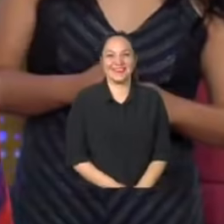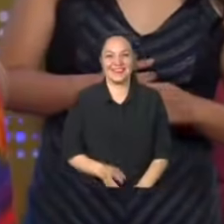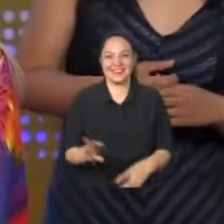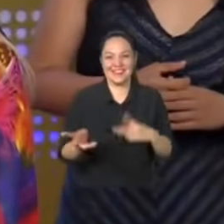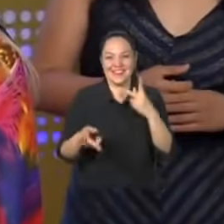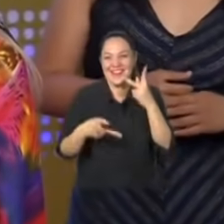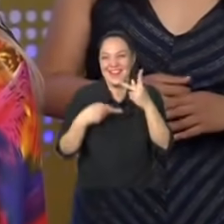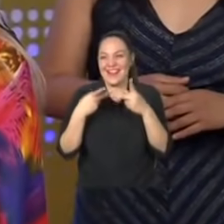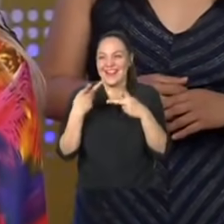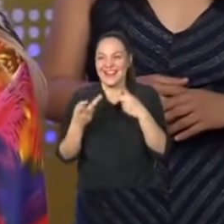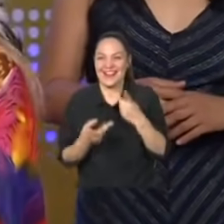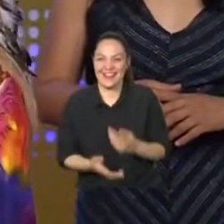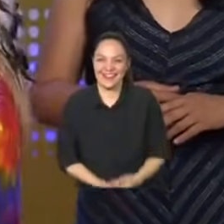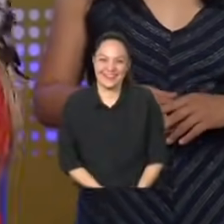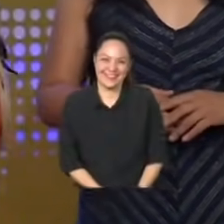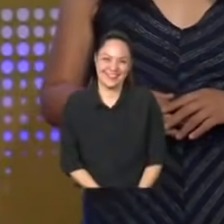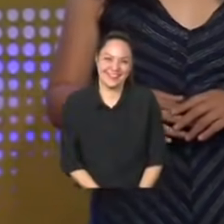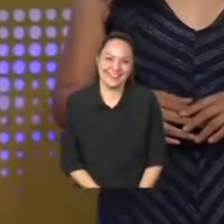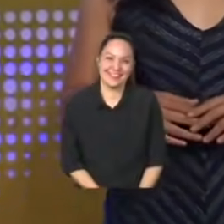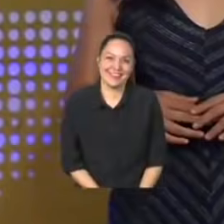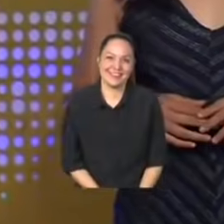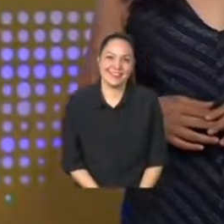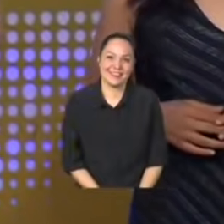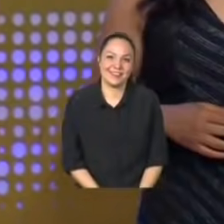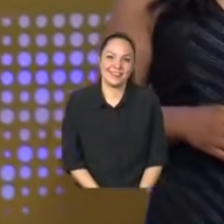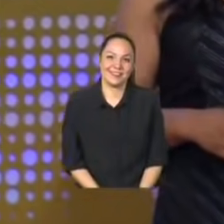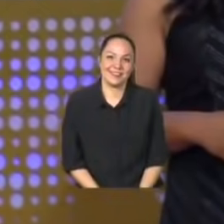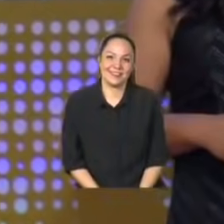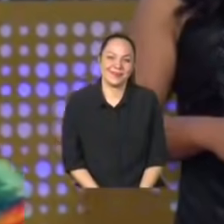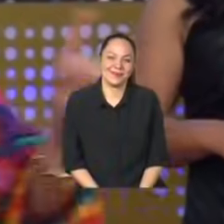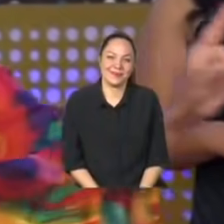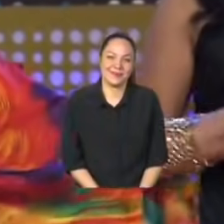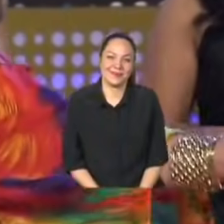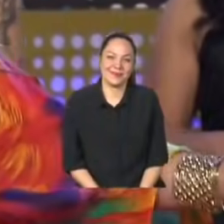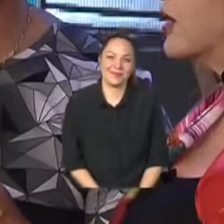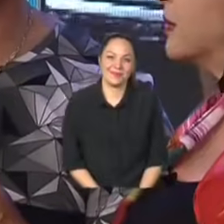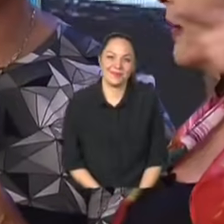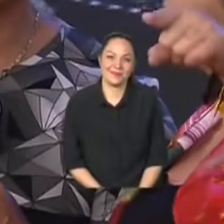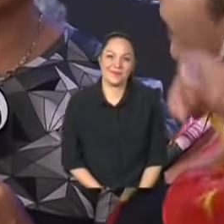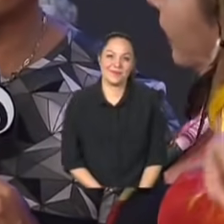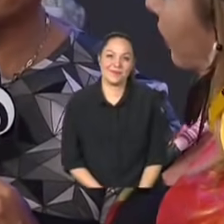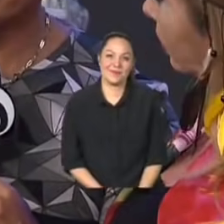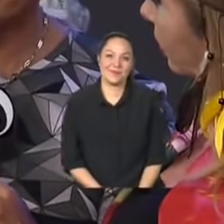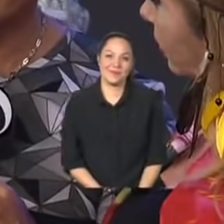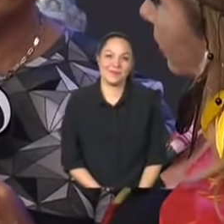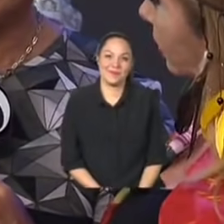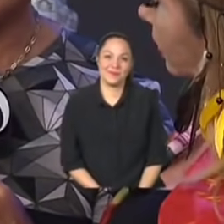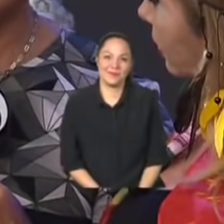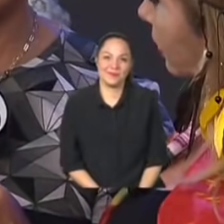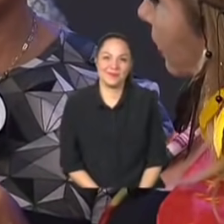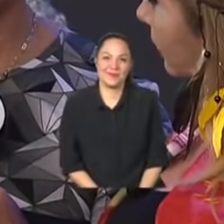al señor Chavana. No, pues nomás te voy a pedir una cosa. Sí. El toro mecánico es de mi marido.